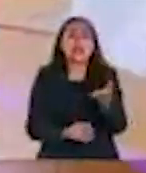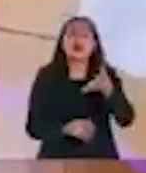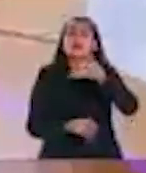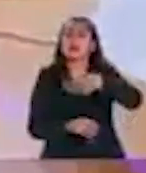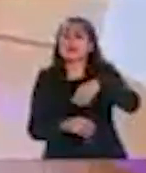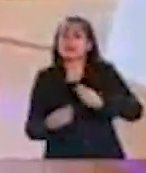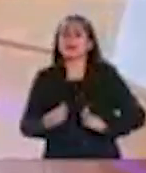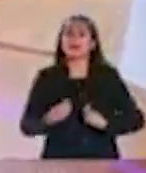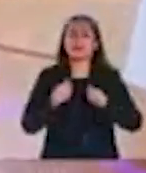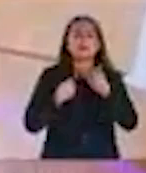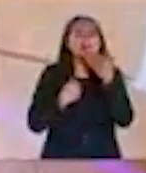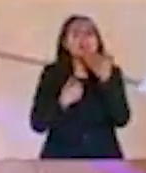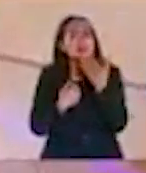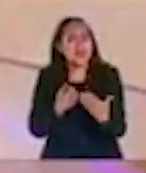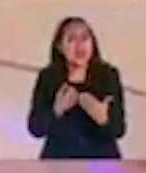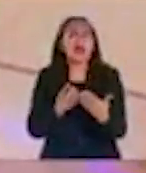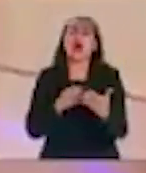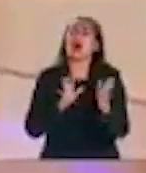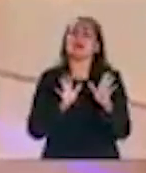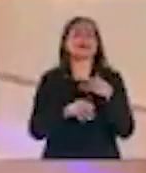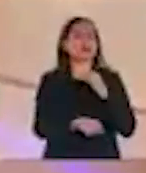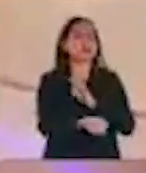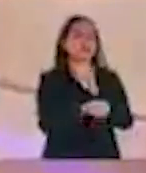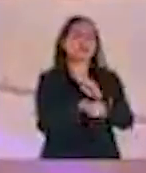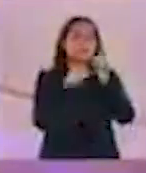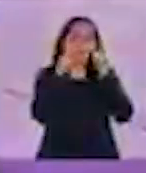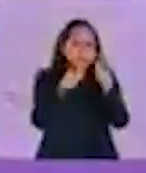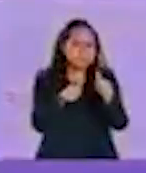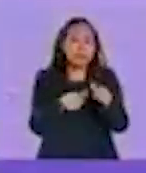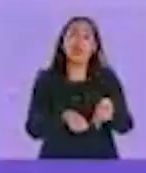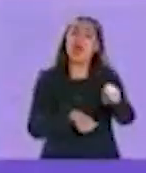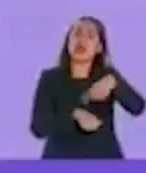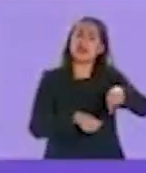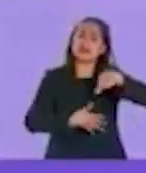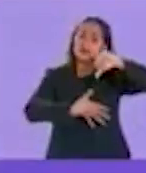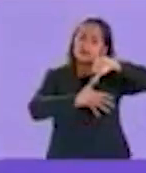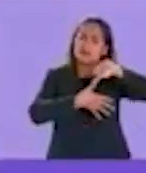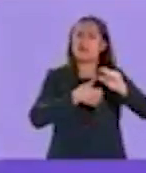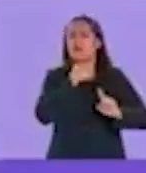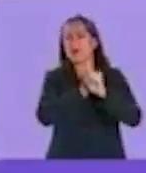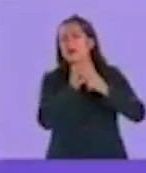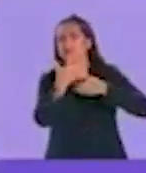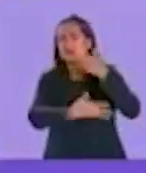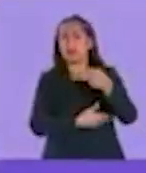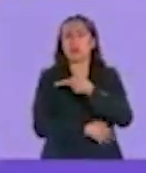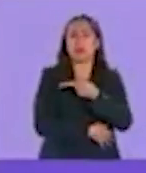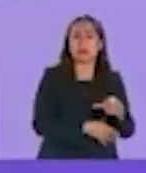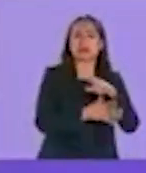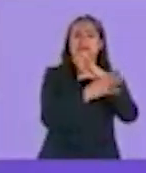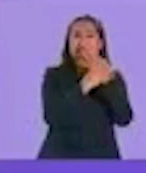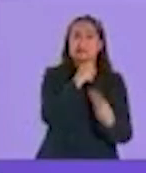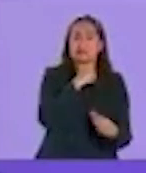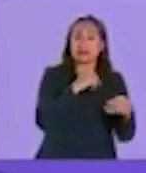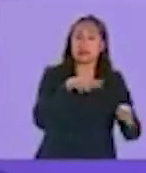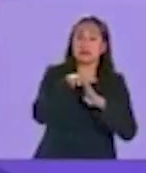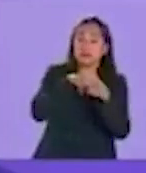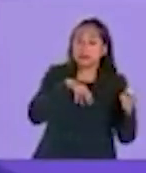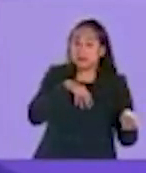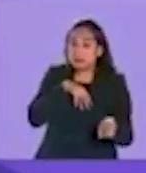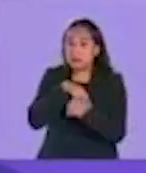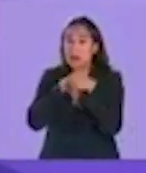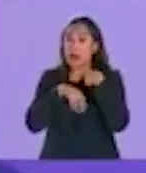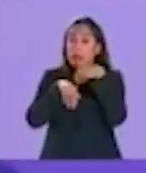al norte que huyen por violencia y por miseria entonces el gobierno de